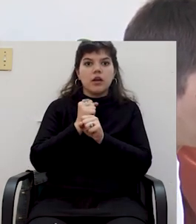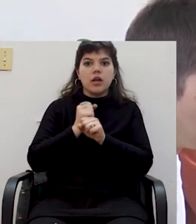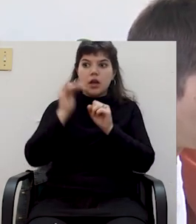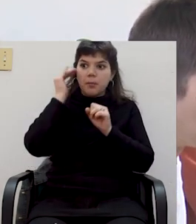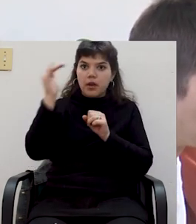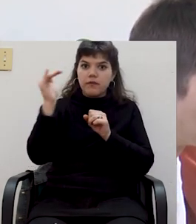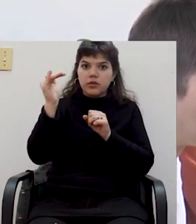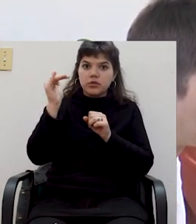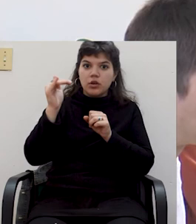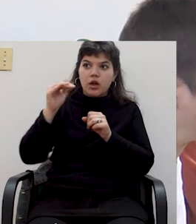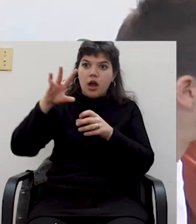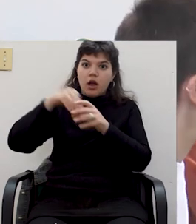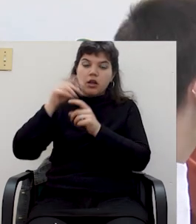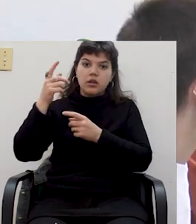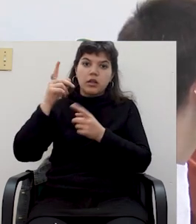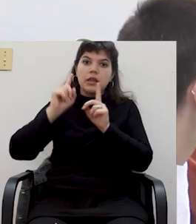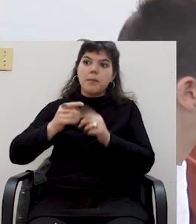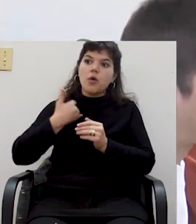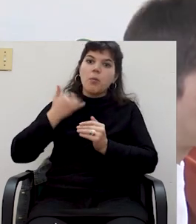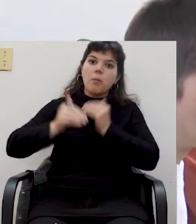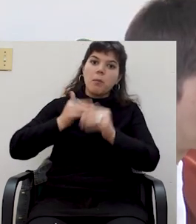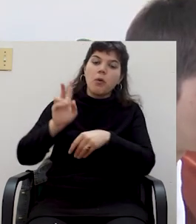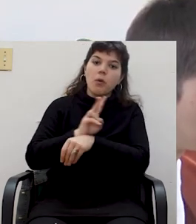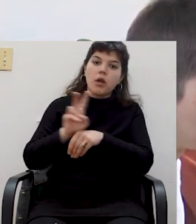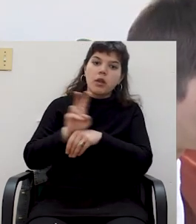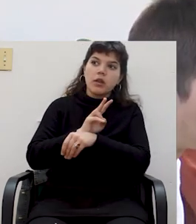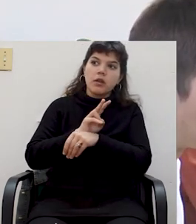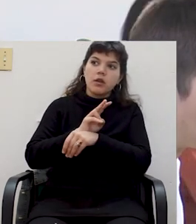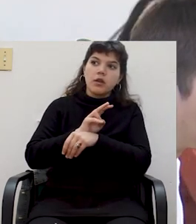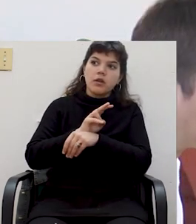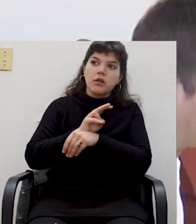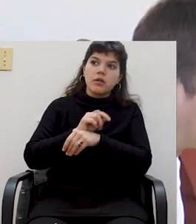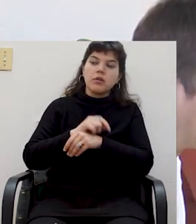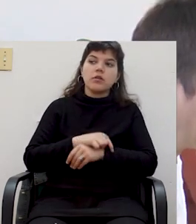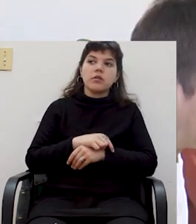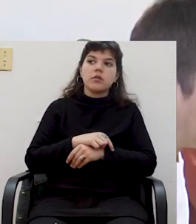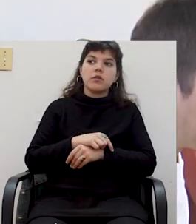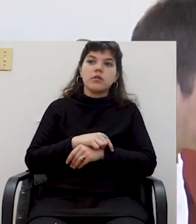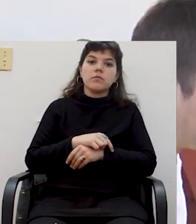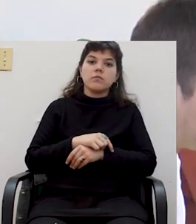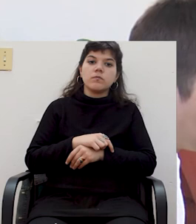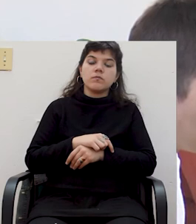docentes por desarrollo de tareas de cuidados? Acciones específicas a la institución.